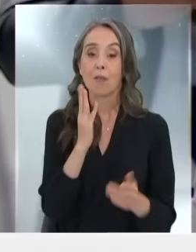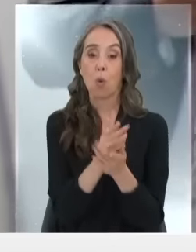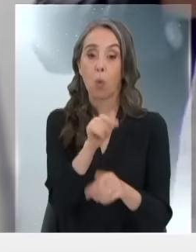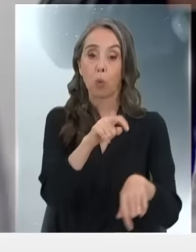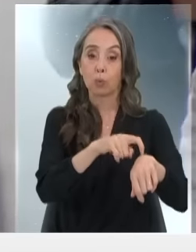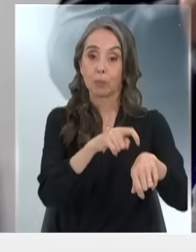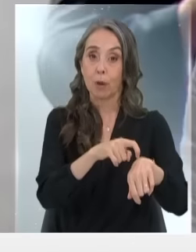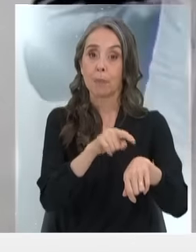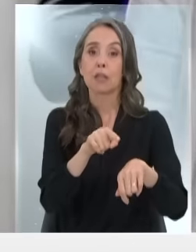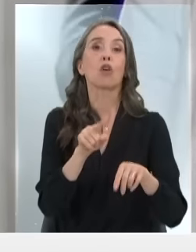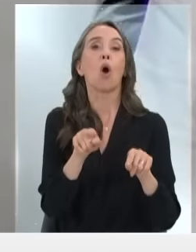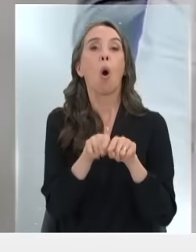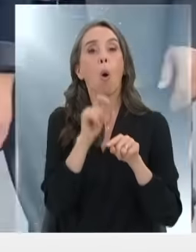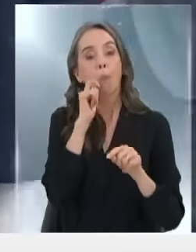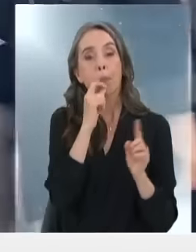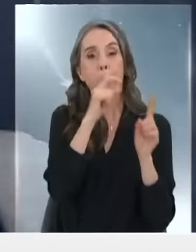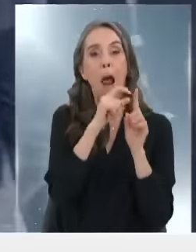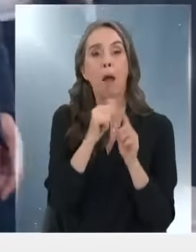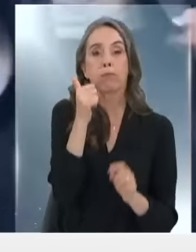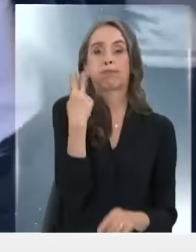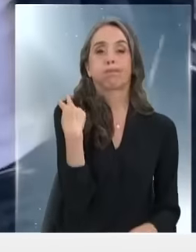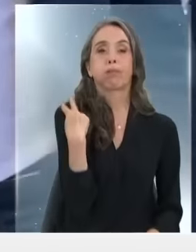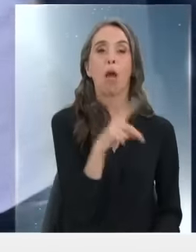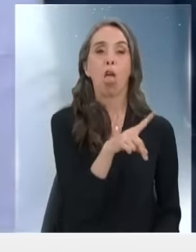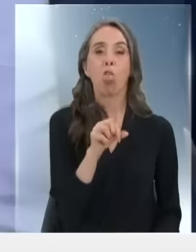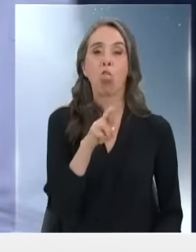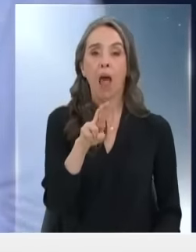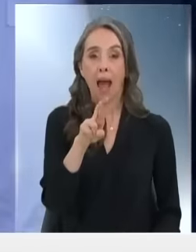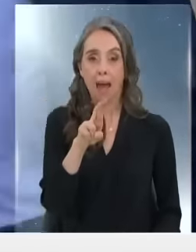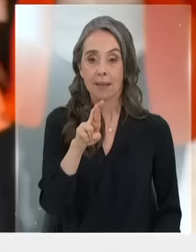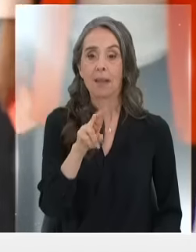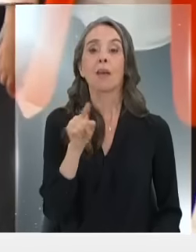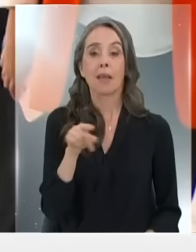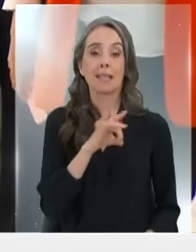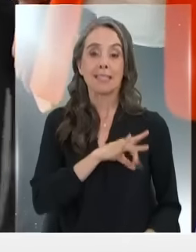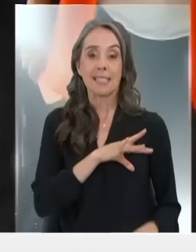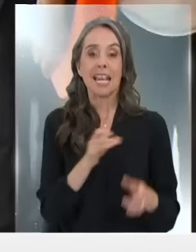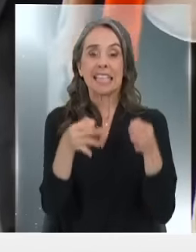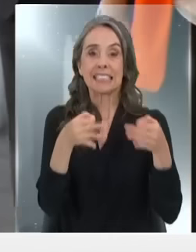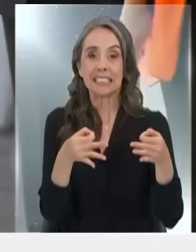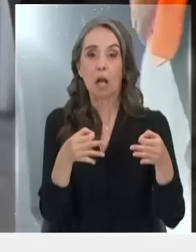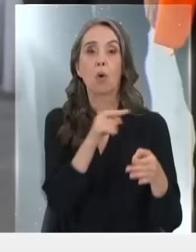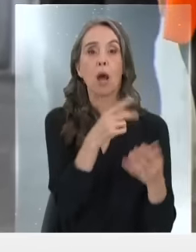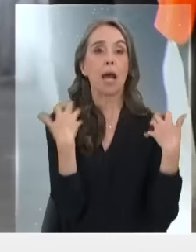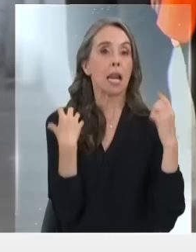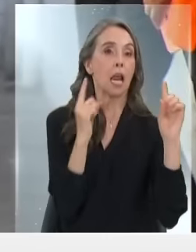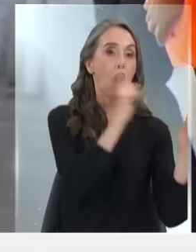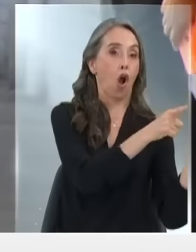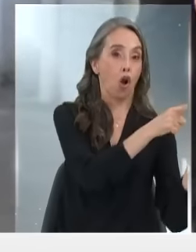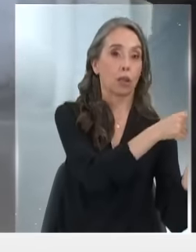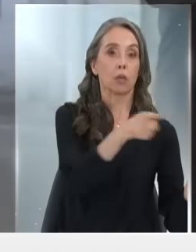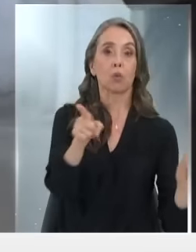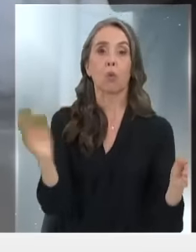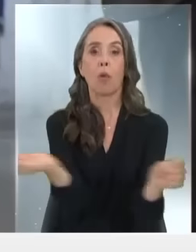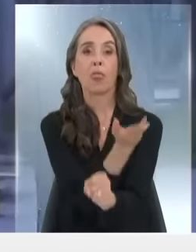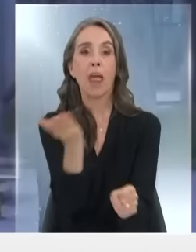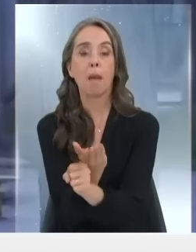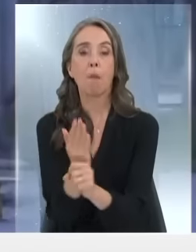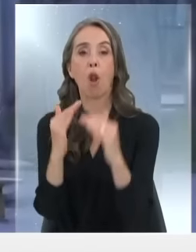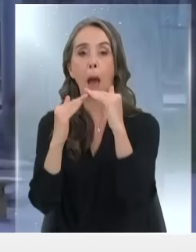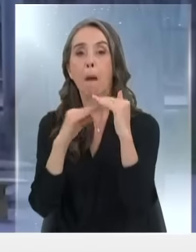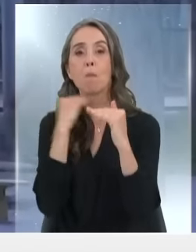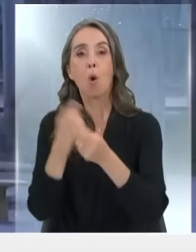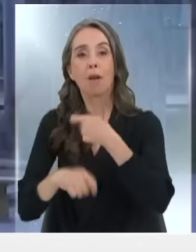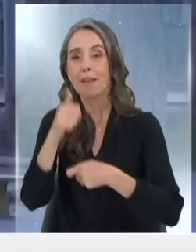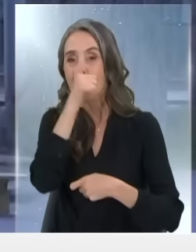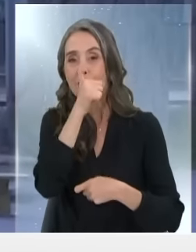entonces era el zar de la seguridad en Chile, estuvo liderando esta misión, demoler los llamados narcomausoleos presentes